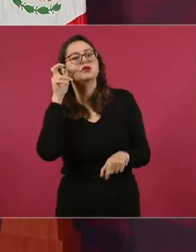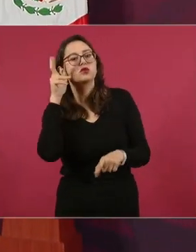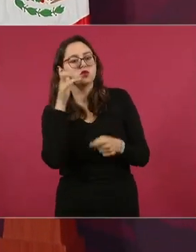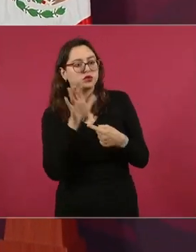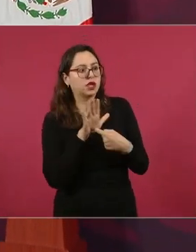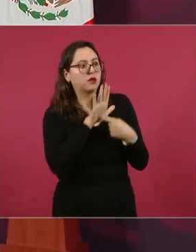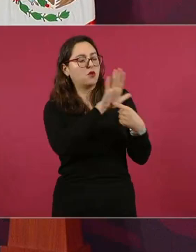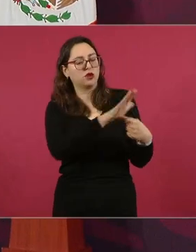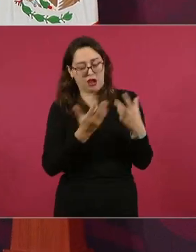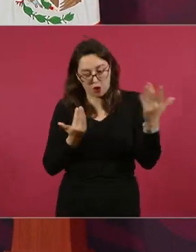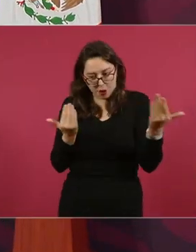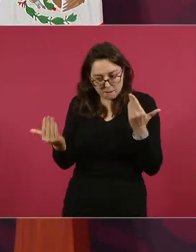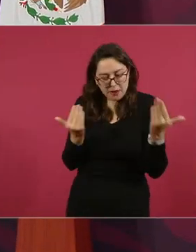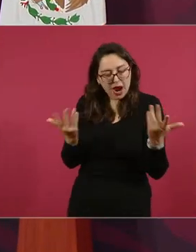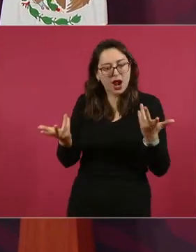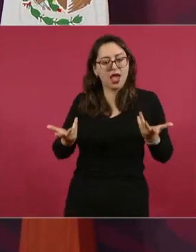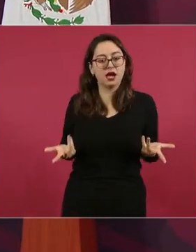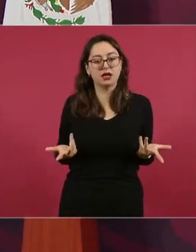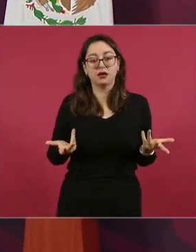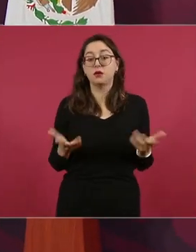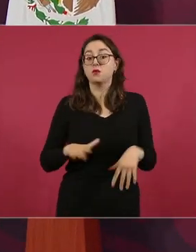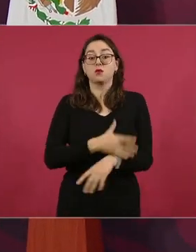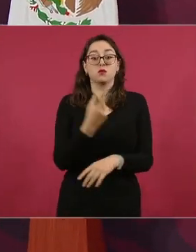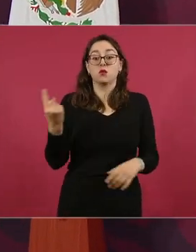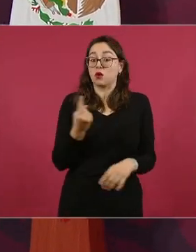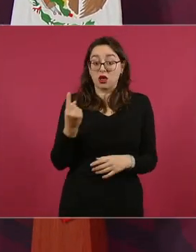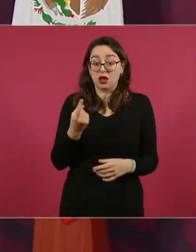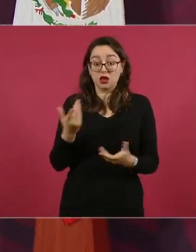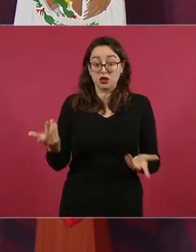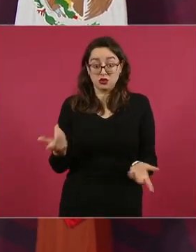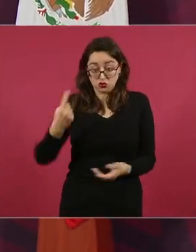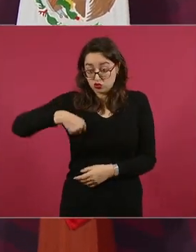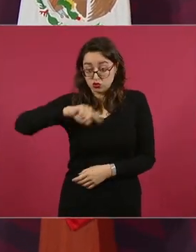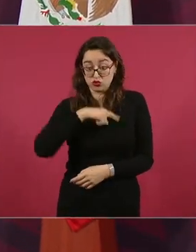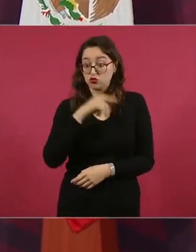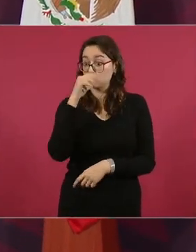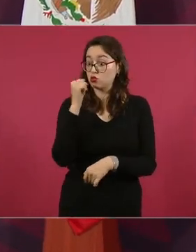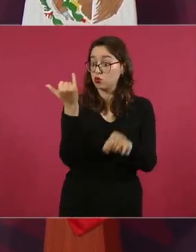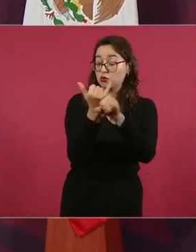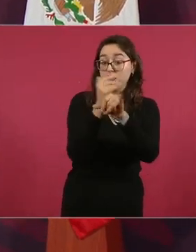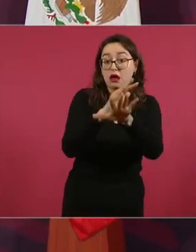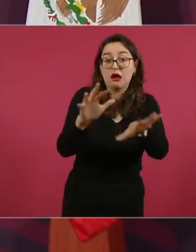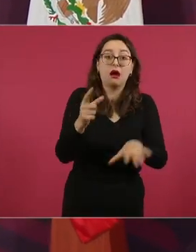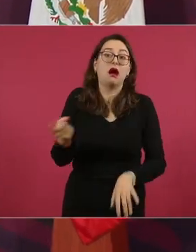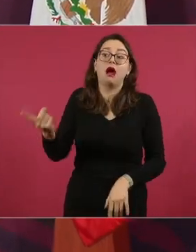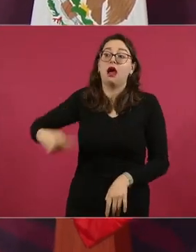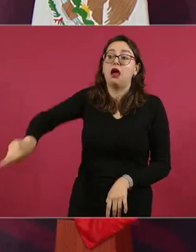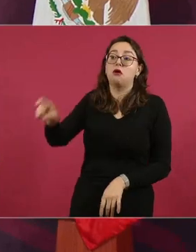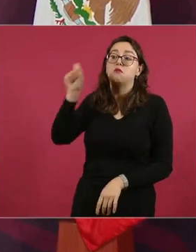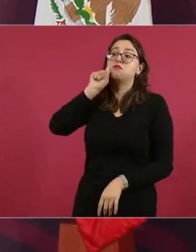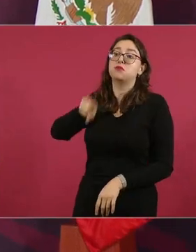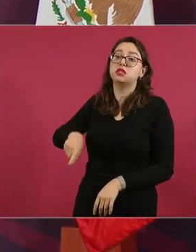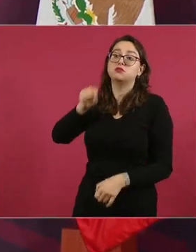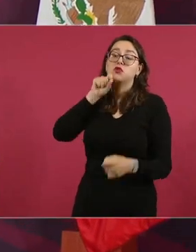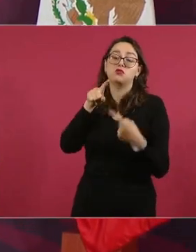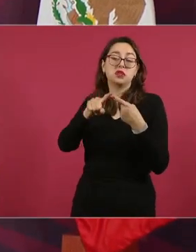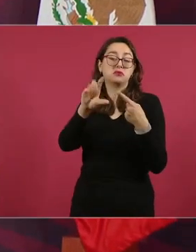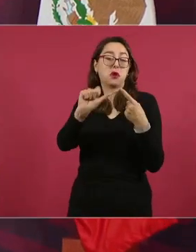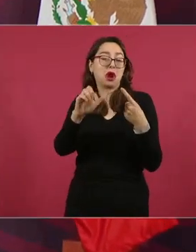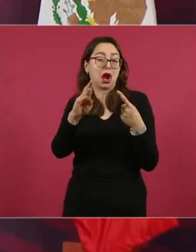porque si no, pues es Carmen Aristegui, es Ciro, es Lore de